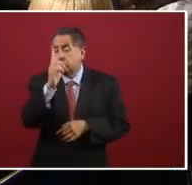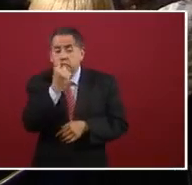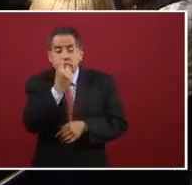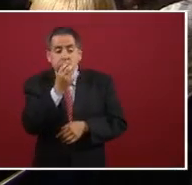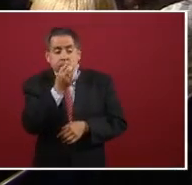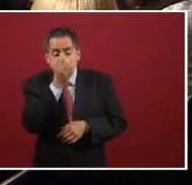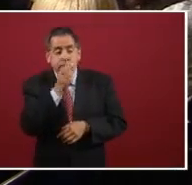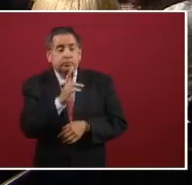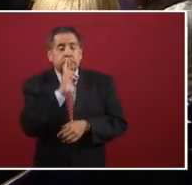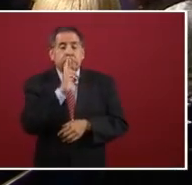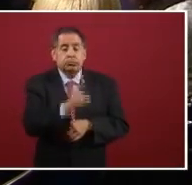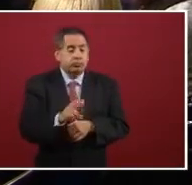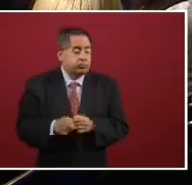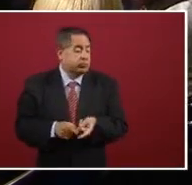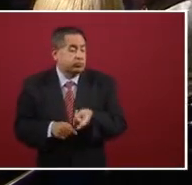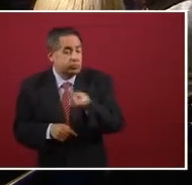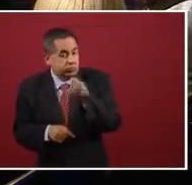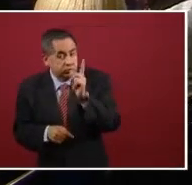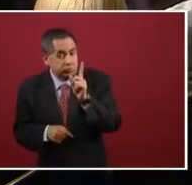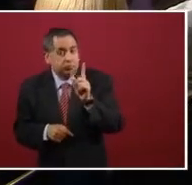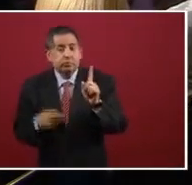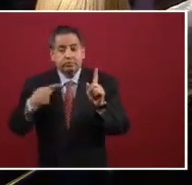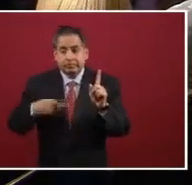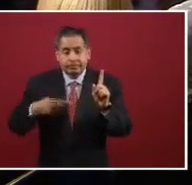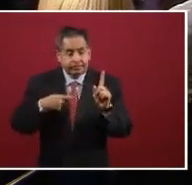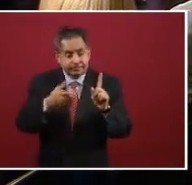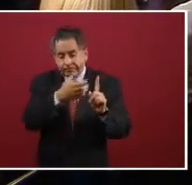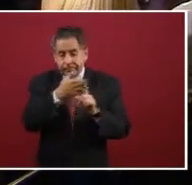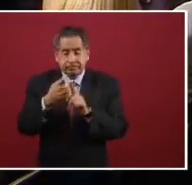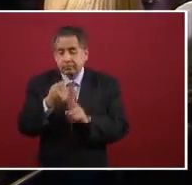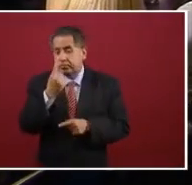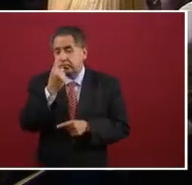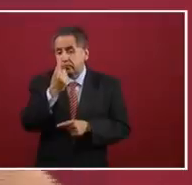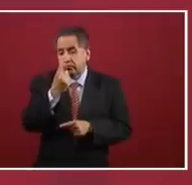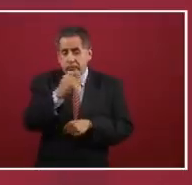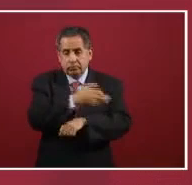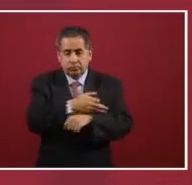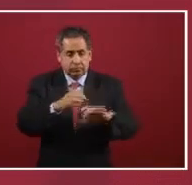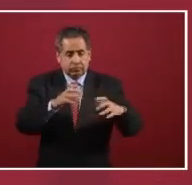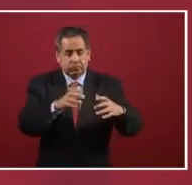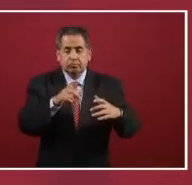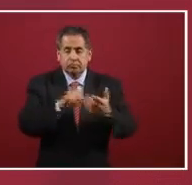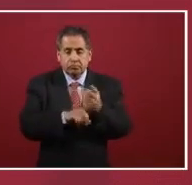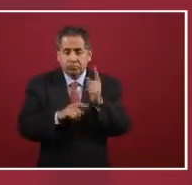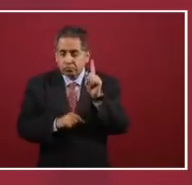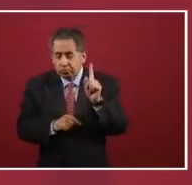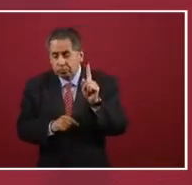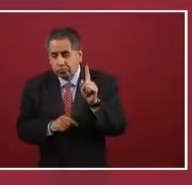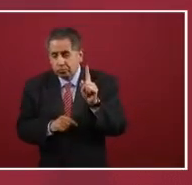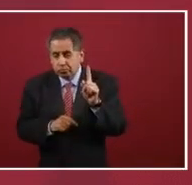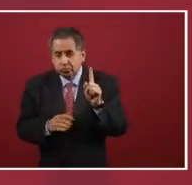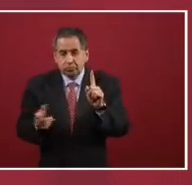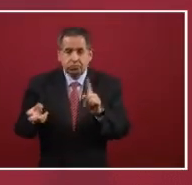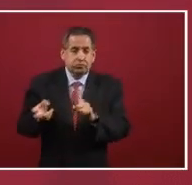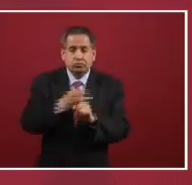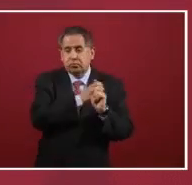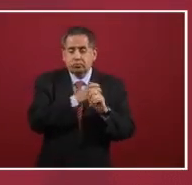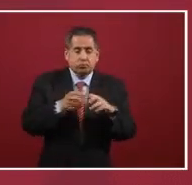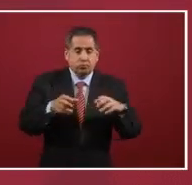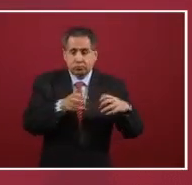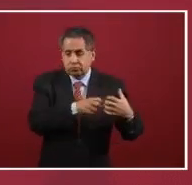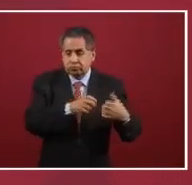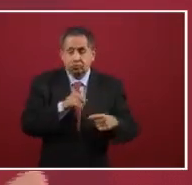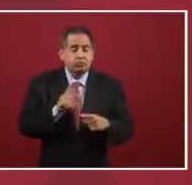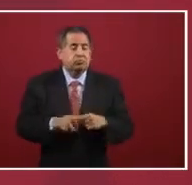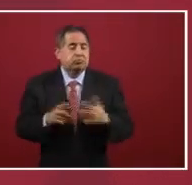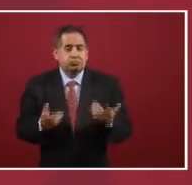de una persona, familia, o sea, una familia, una persona, secuestrados,